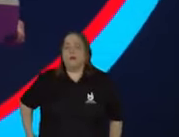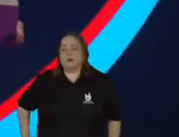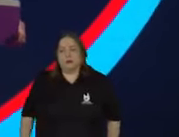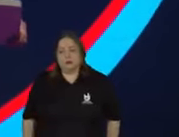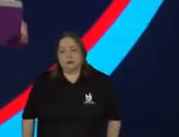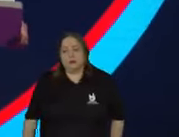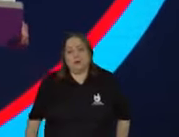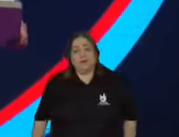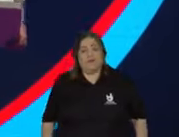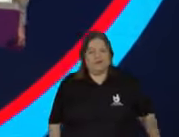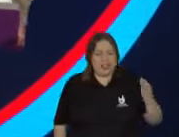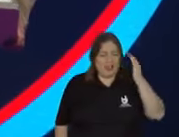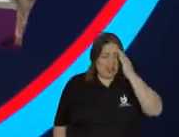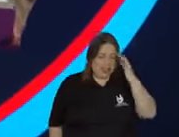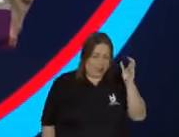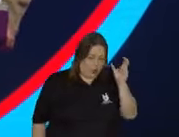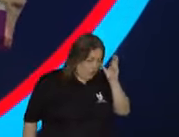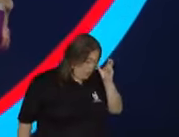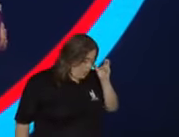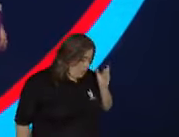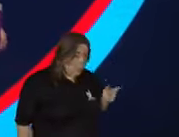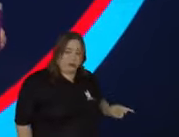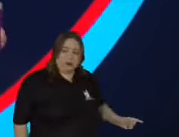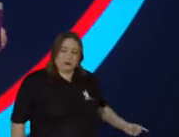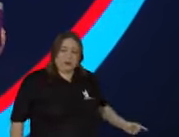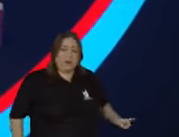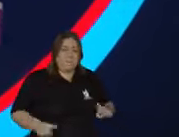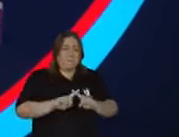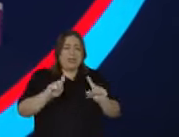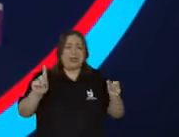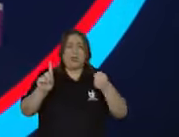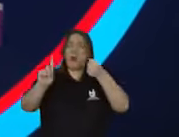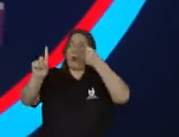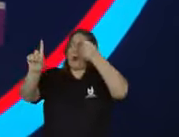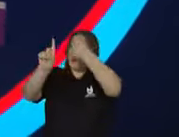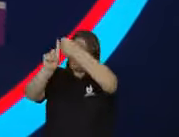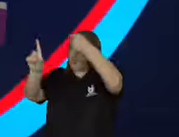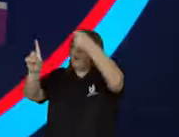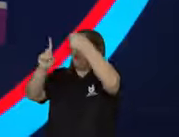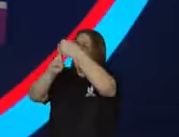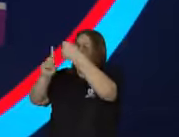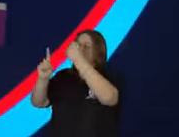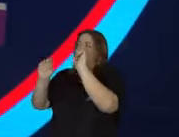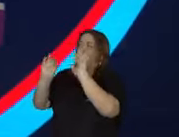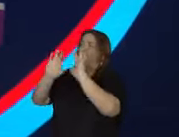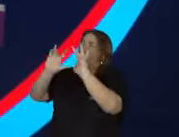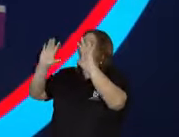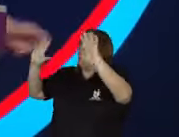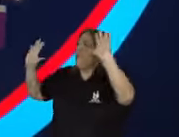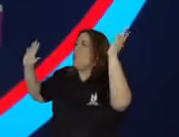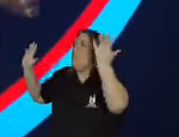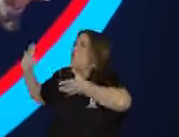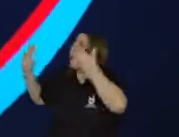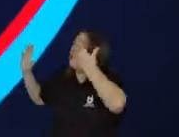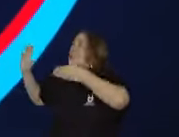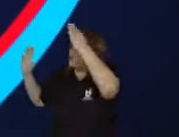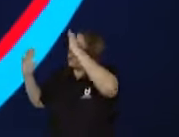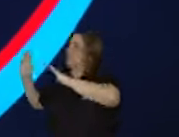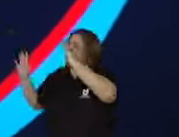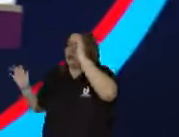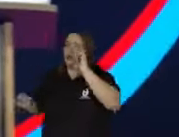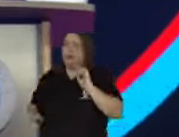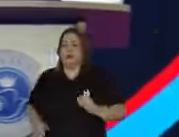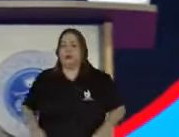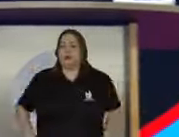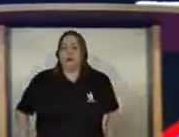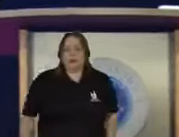Conscientes del enemigo, pero solamente impresionados, impactados por Dios. ¿Quién es este enemigo? Quiero